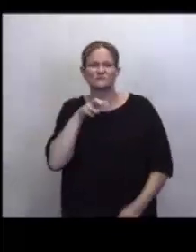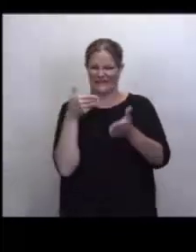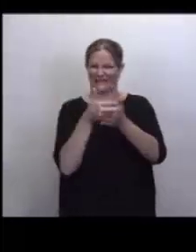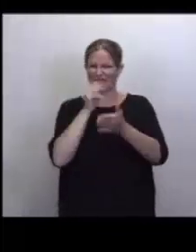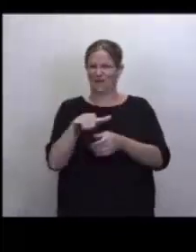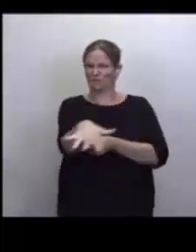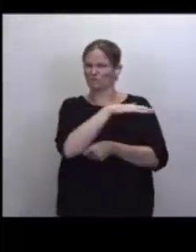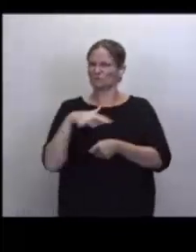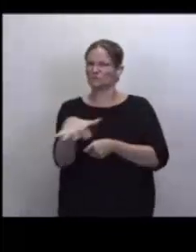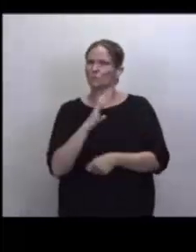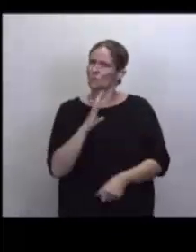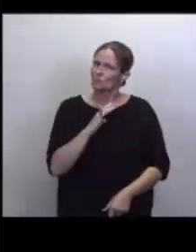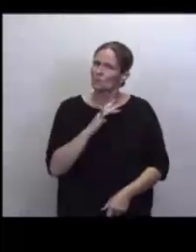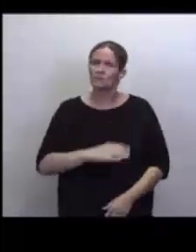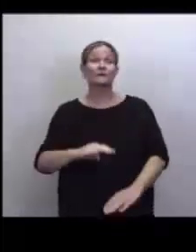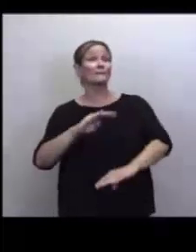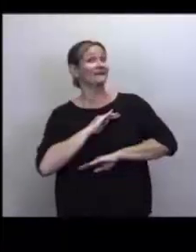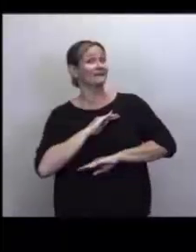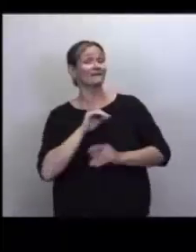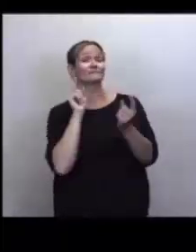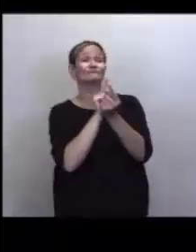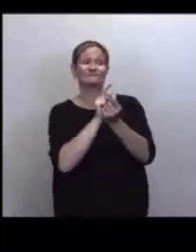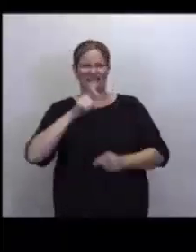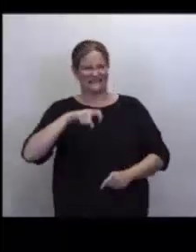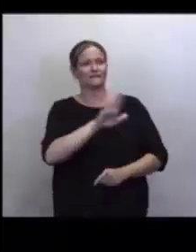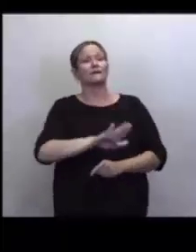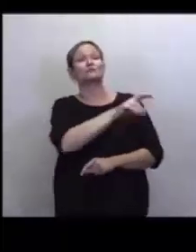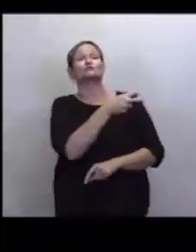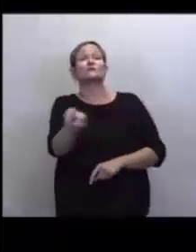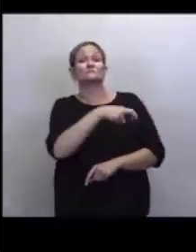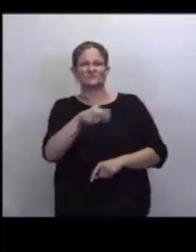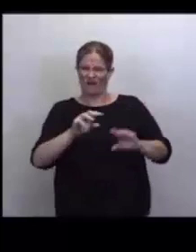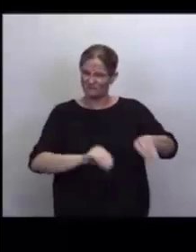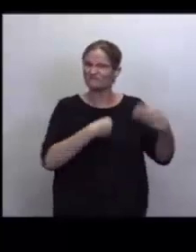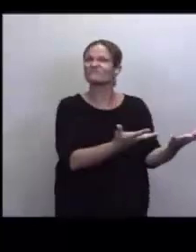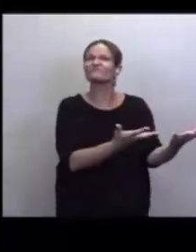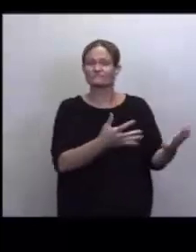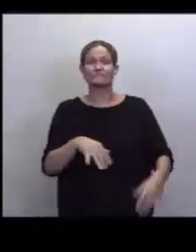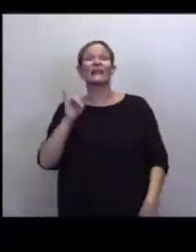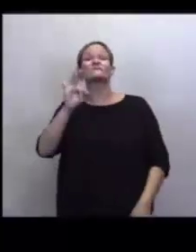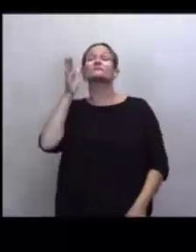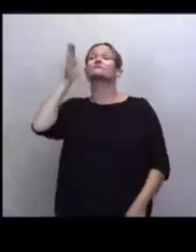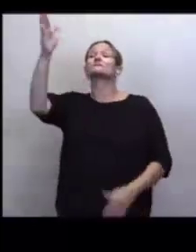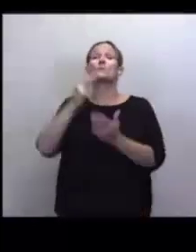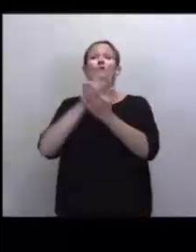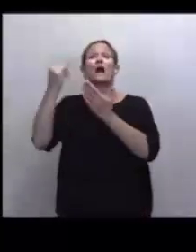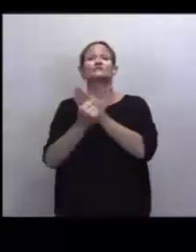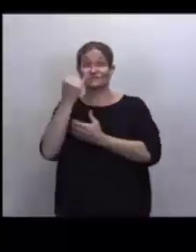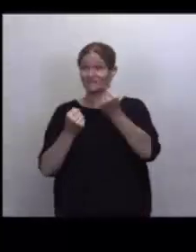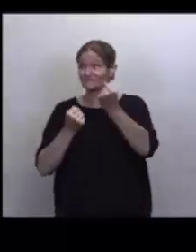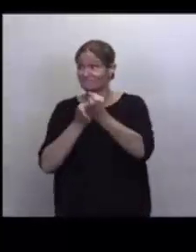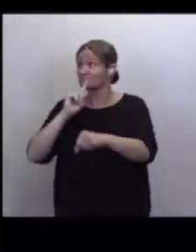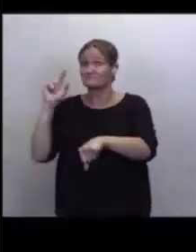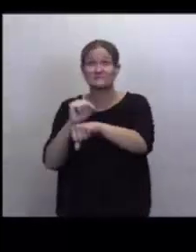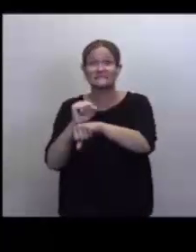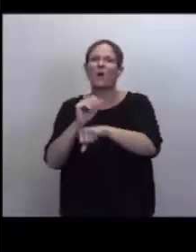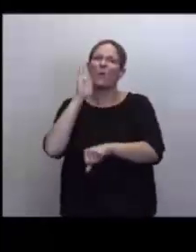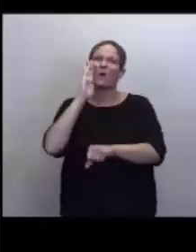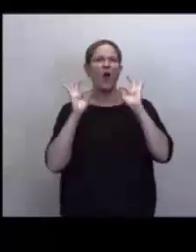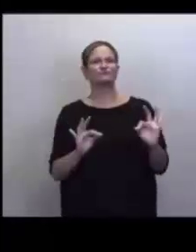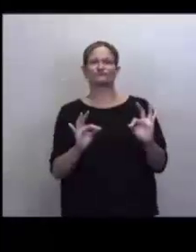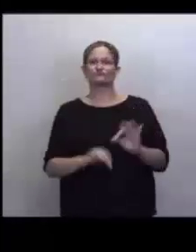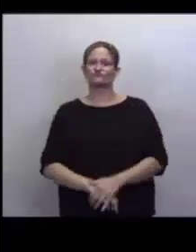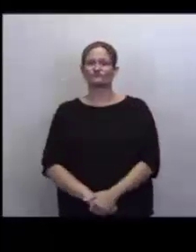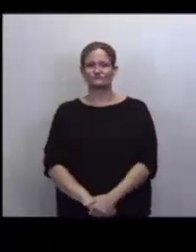corredor del transporte que circula por la ciudad de Syracuse, que cumple con las necesidades de transporte y brindar